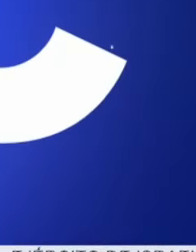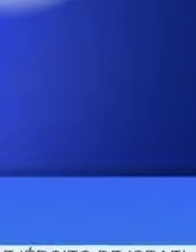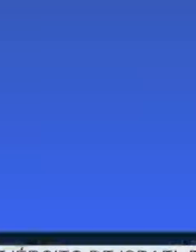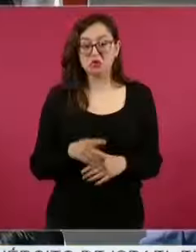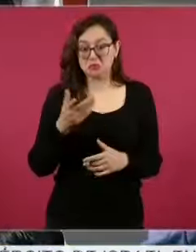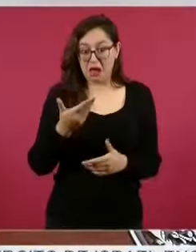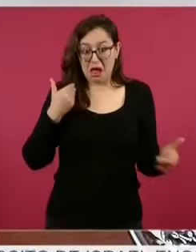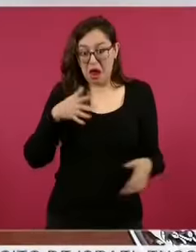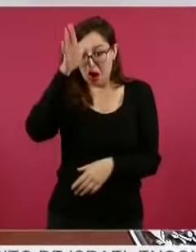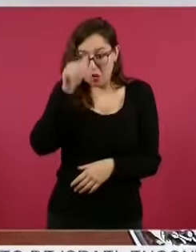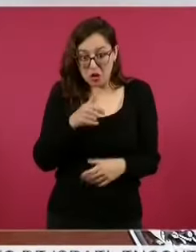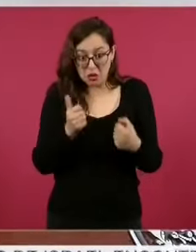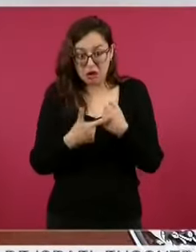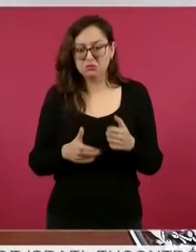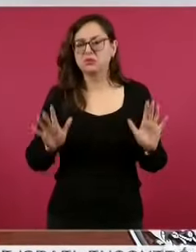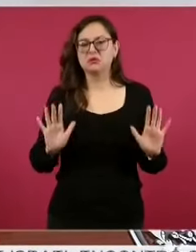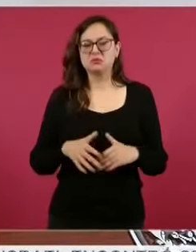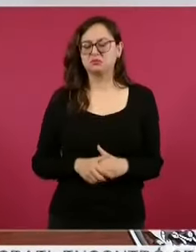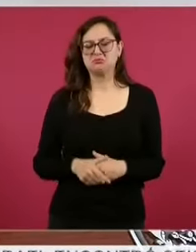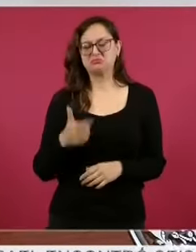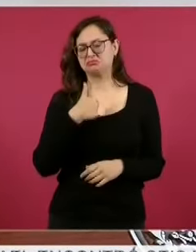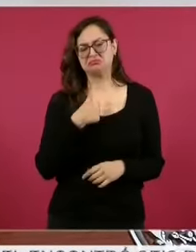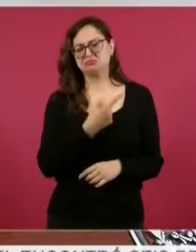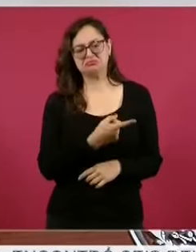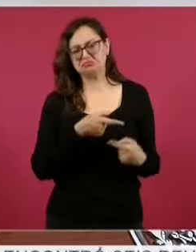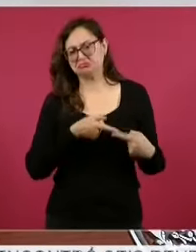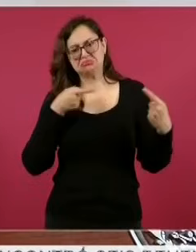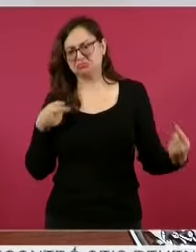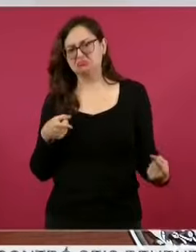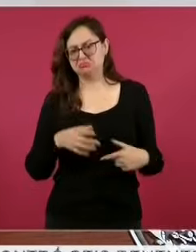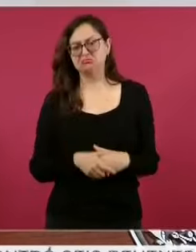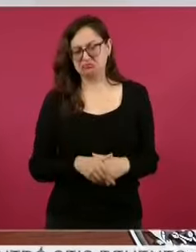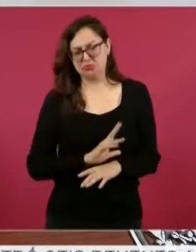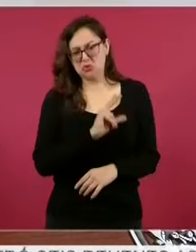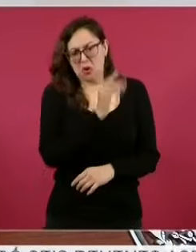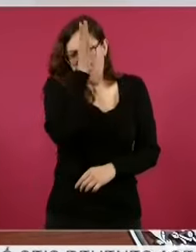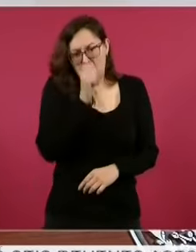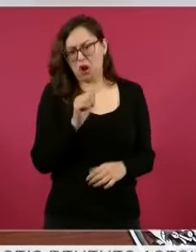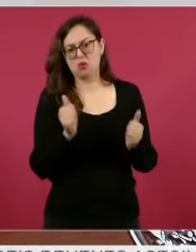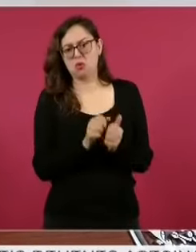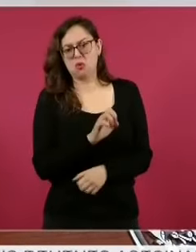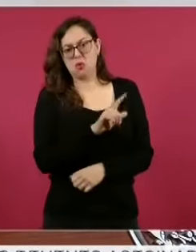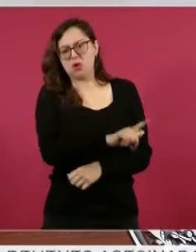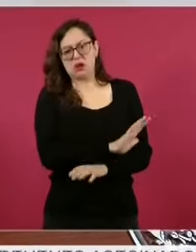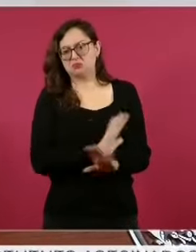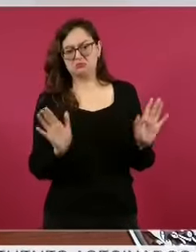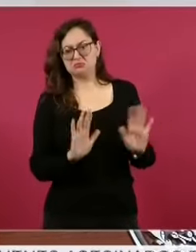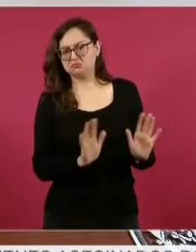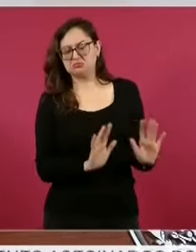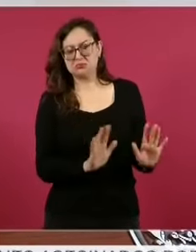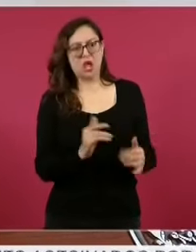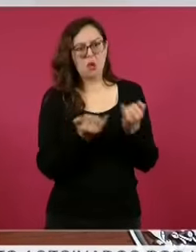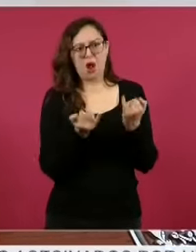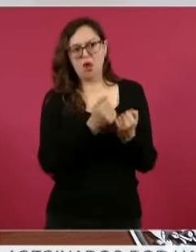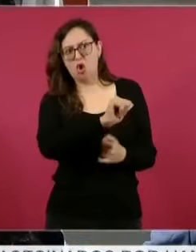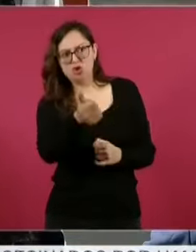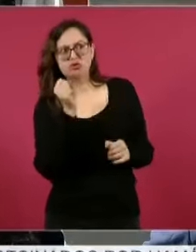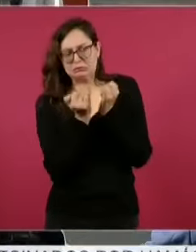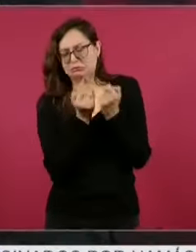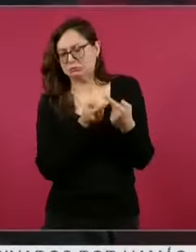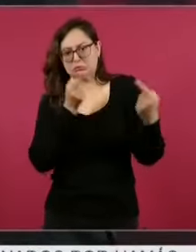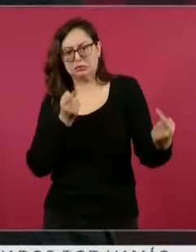Tengo diferencias con él. ¿Qué son públicas, para este voto? Notorias, como tengo diferencias con muchos otros.